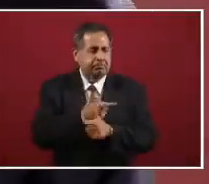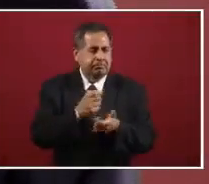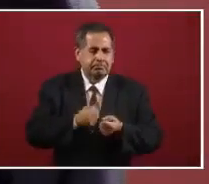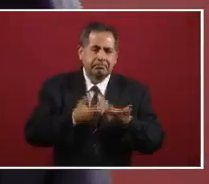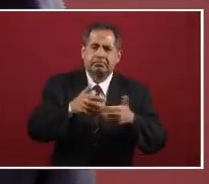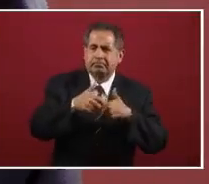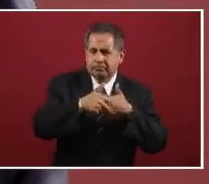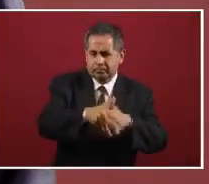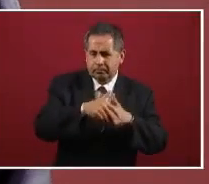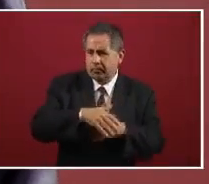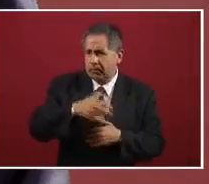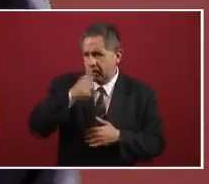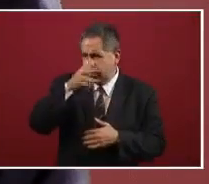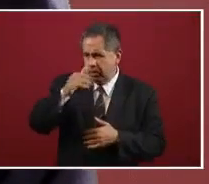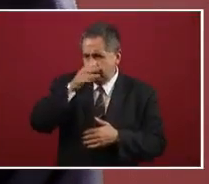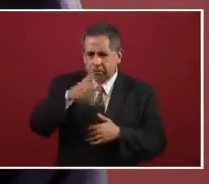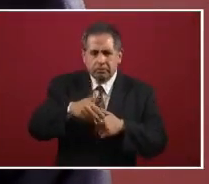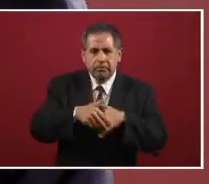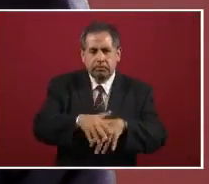manifestación, de